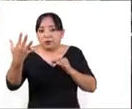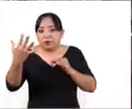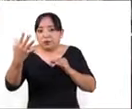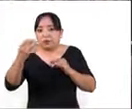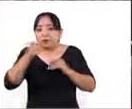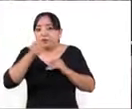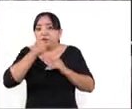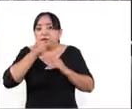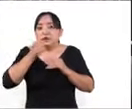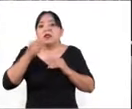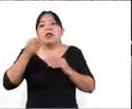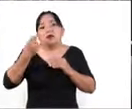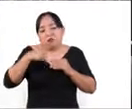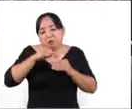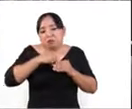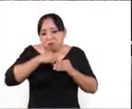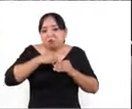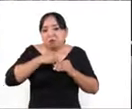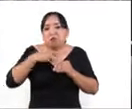este espacio.